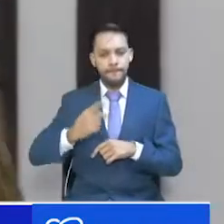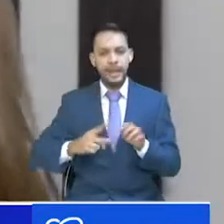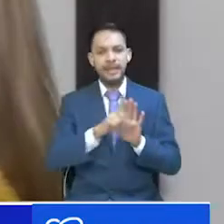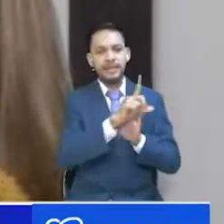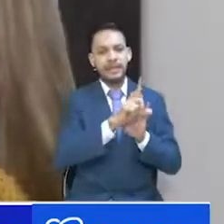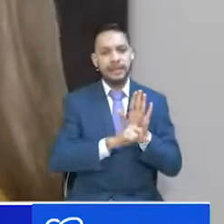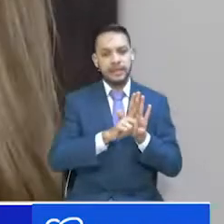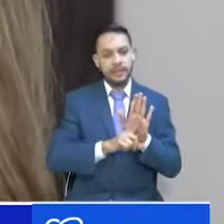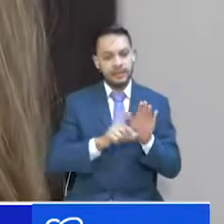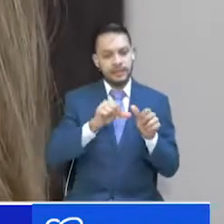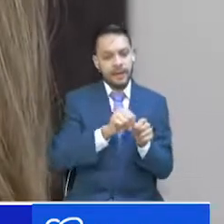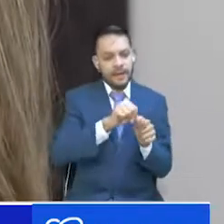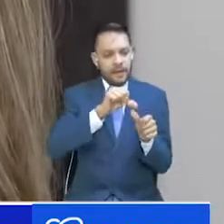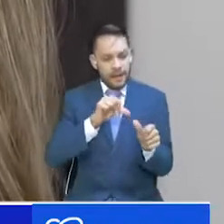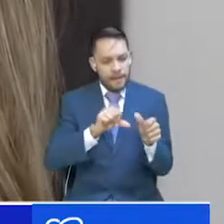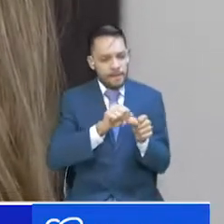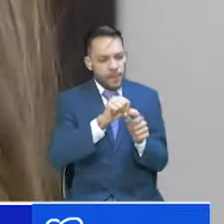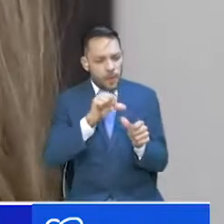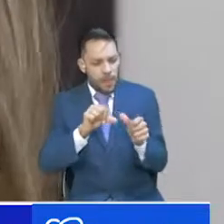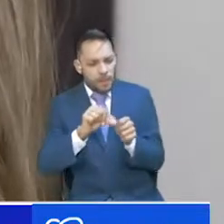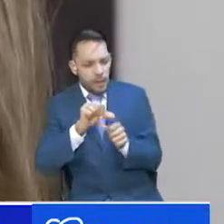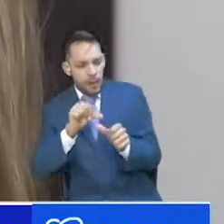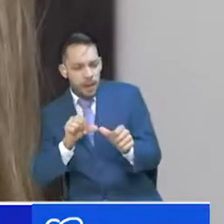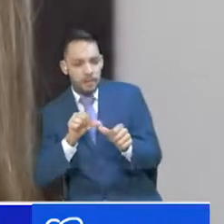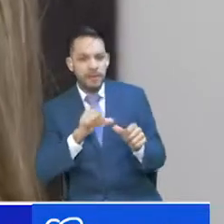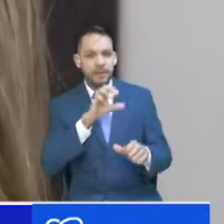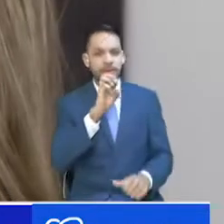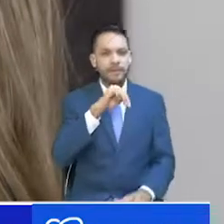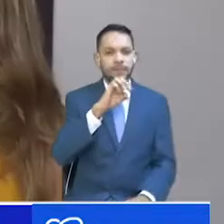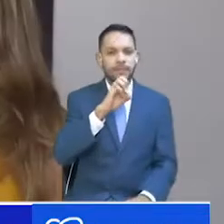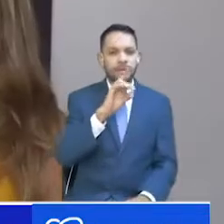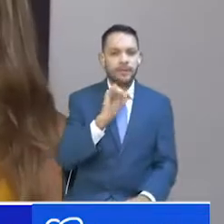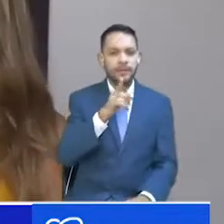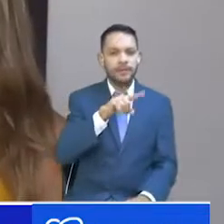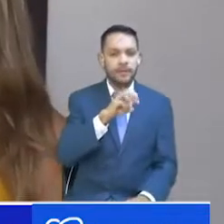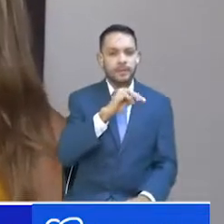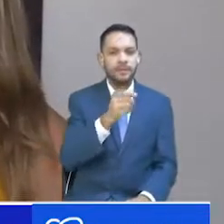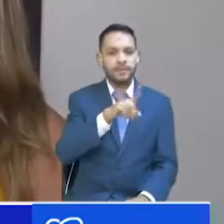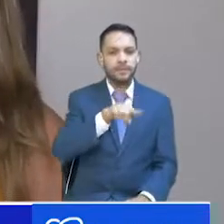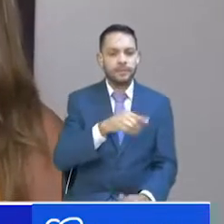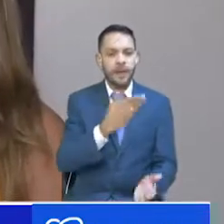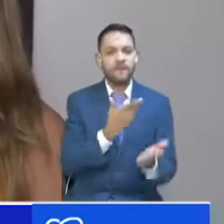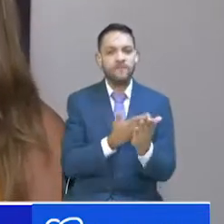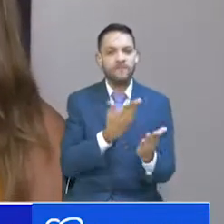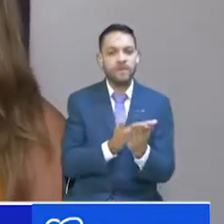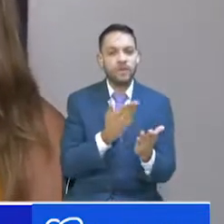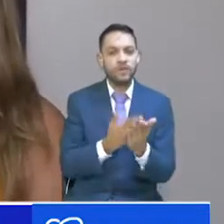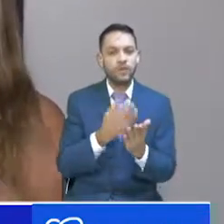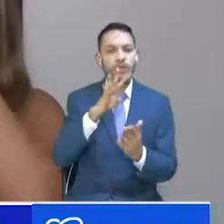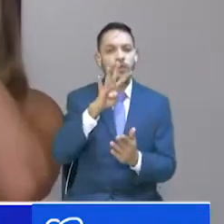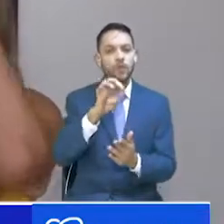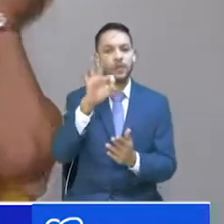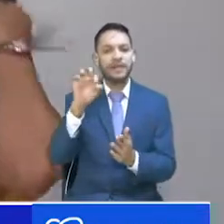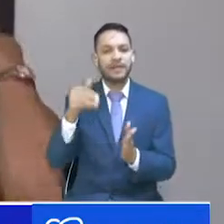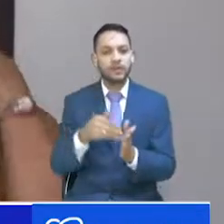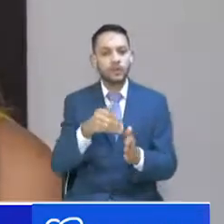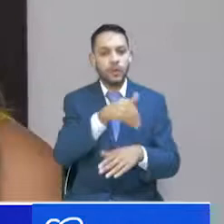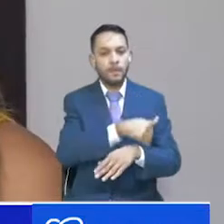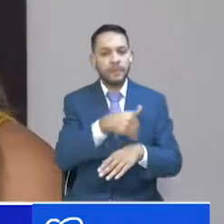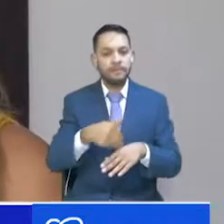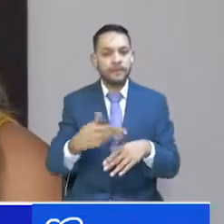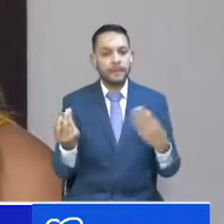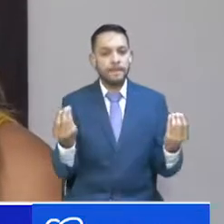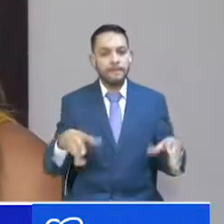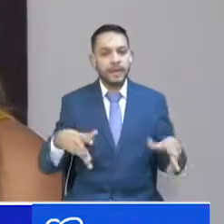para las autoridades de salud preocupa que la ddi solvencia de mehdi más de una mora de 98 mil millones de pesos en las ips del departamento